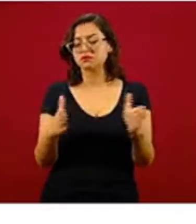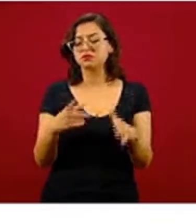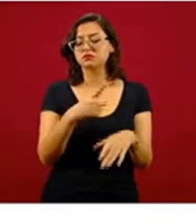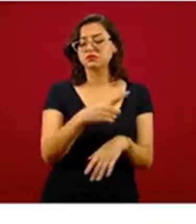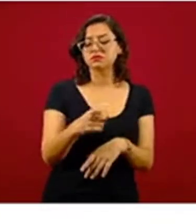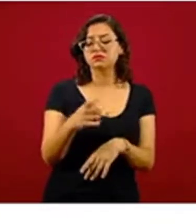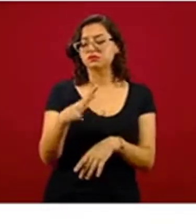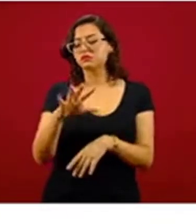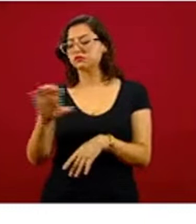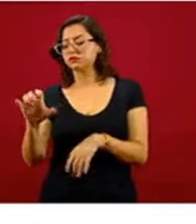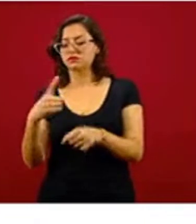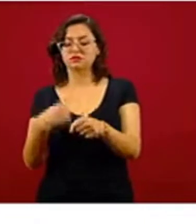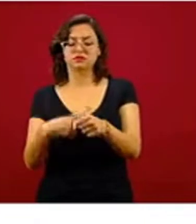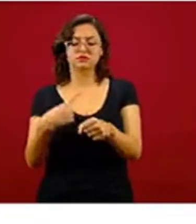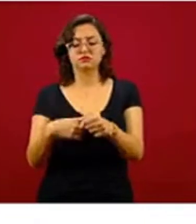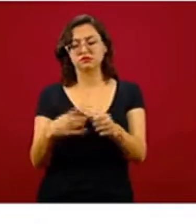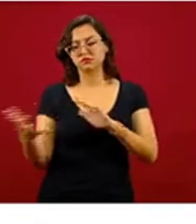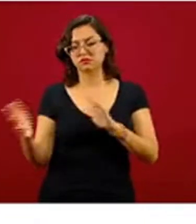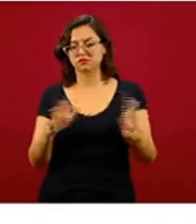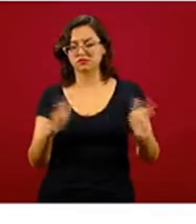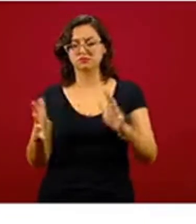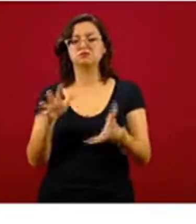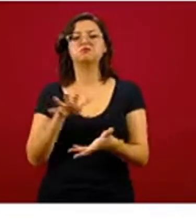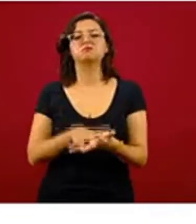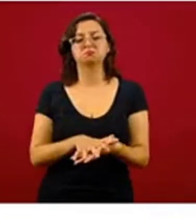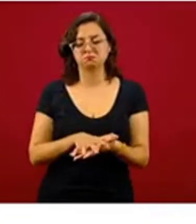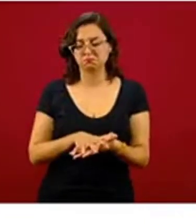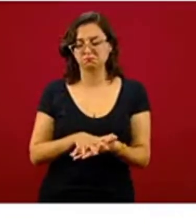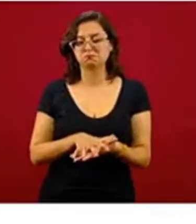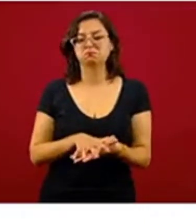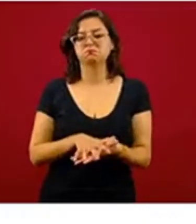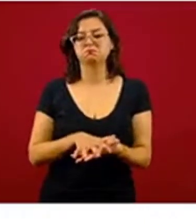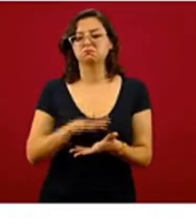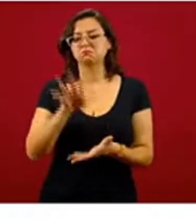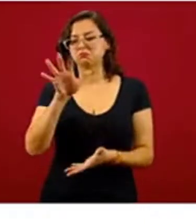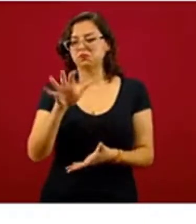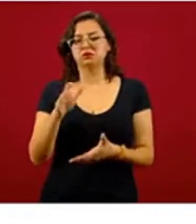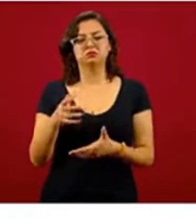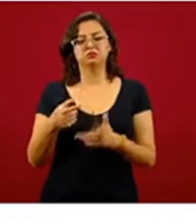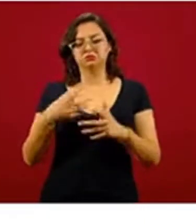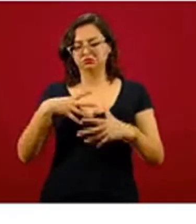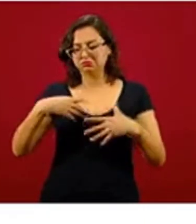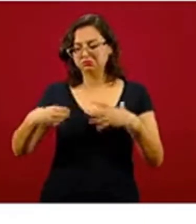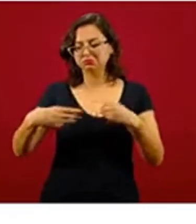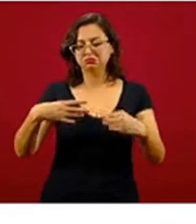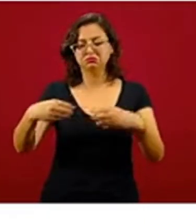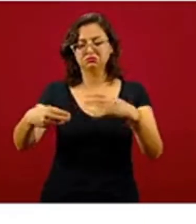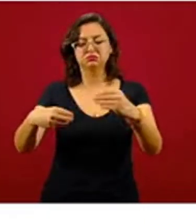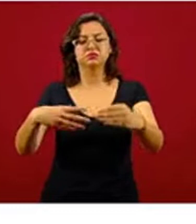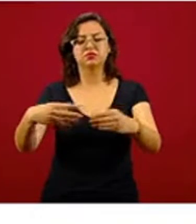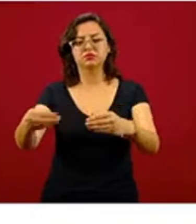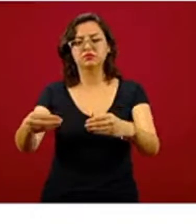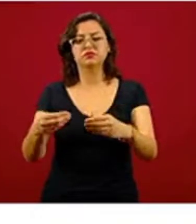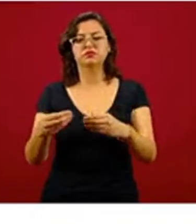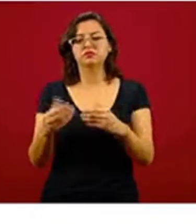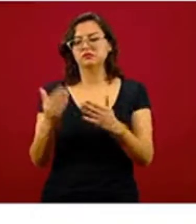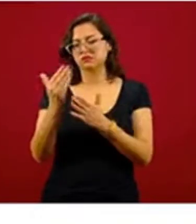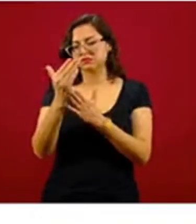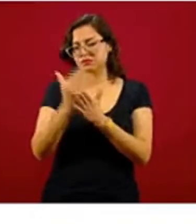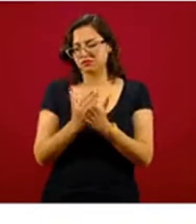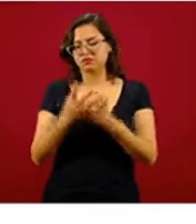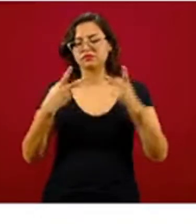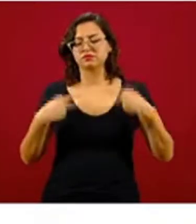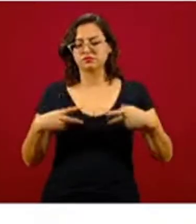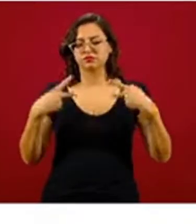y los 500 casos. Entonces, la gran mayoría todavía está en esta fase de epidemia activa, todavía en estos rangos, y vemos muy